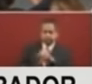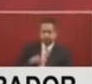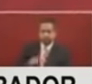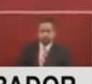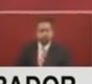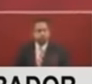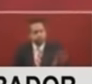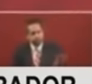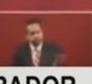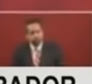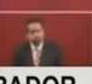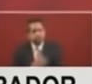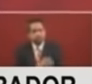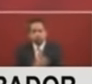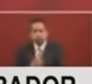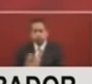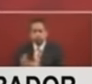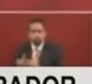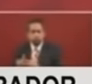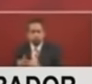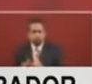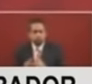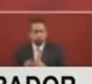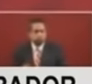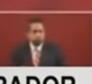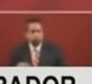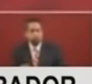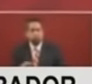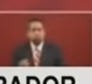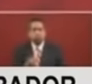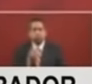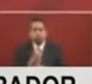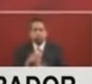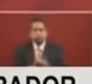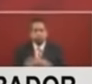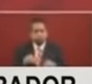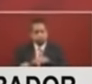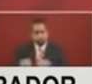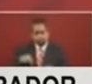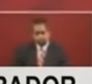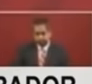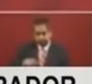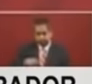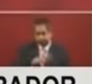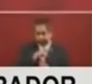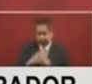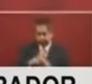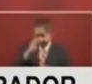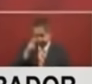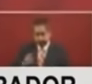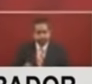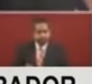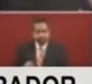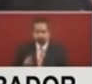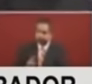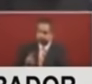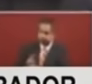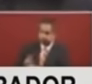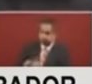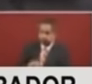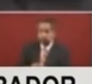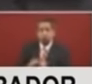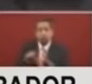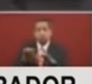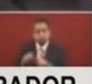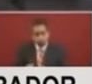Acompañamientos para dar opciones de trabajo en nuestro país y acompañamiento de